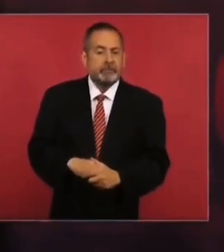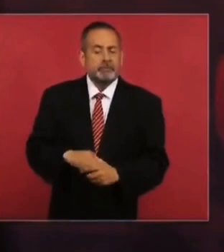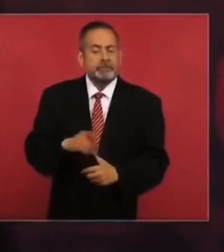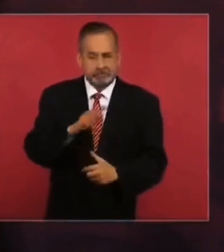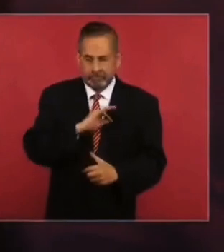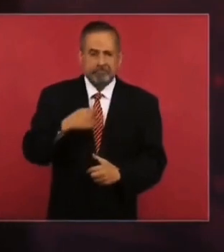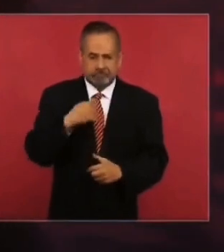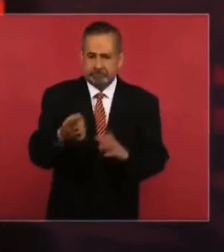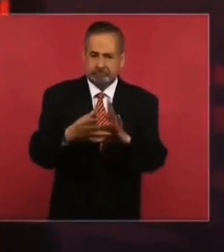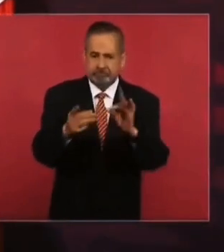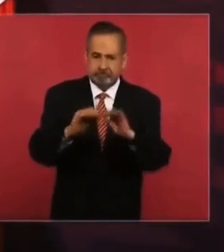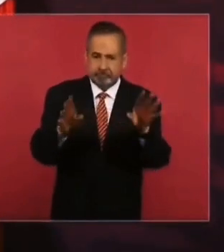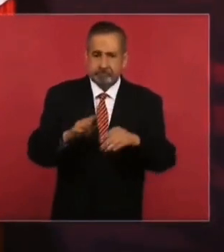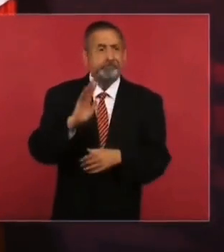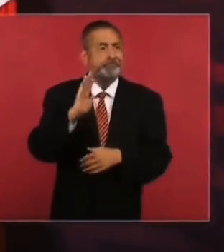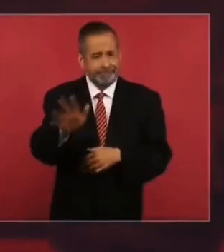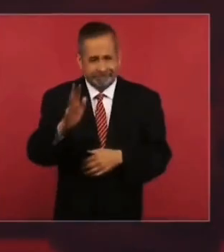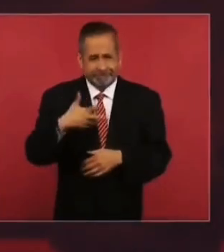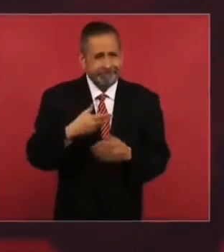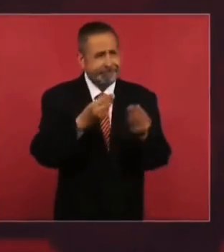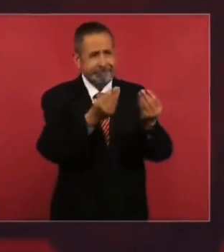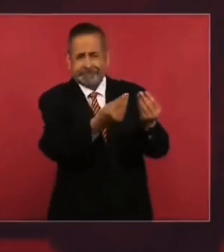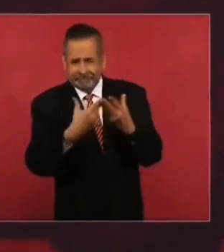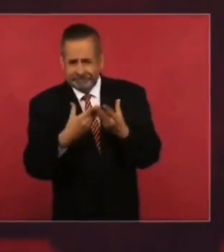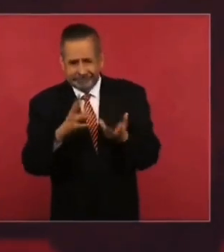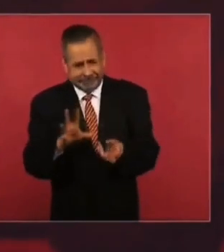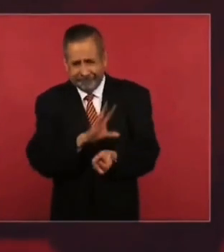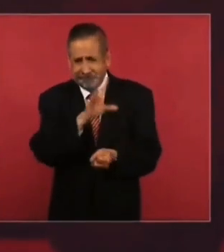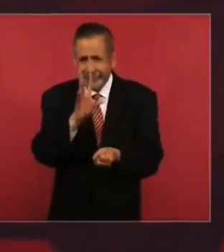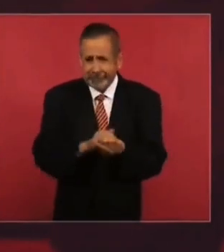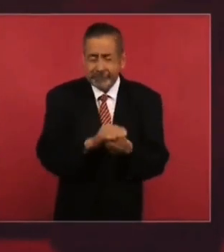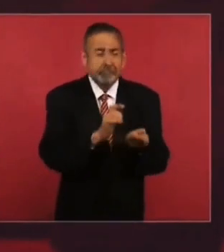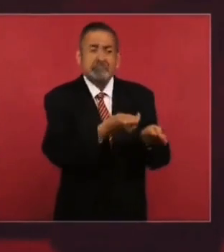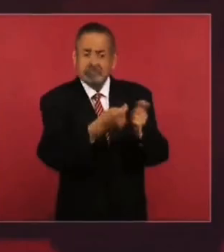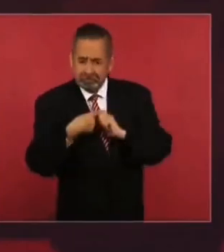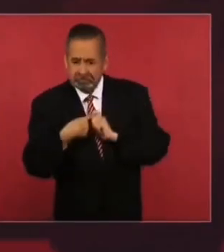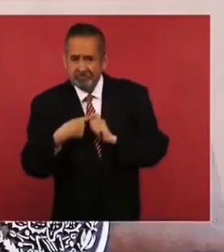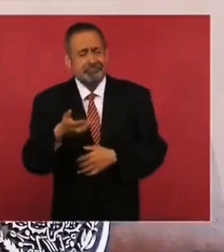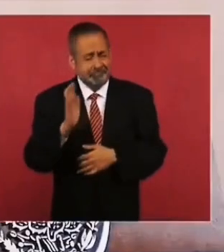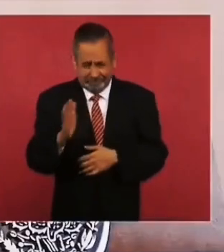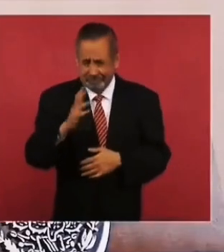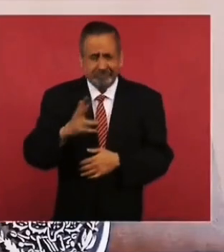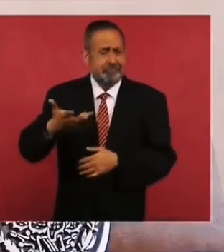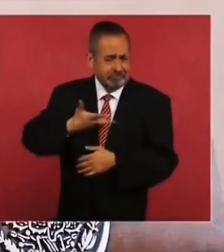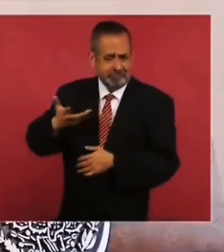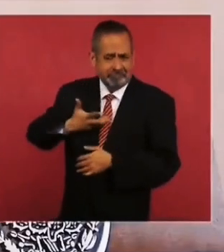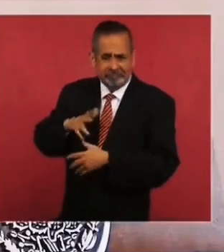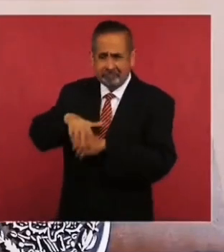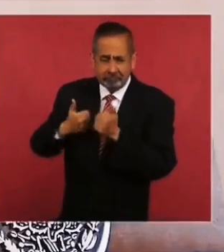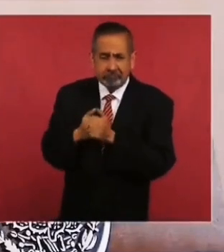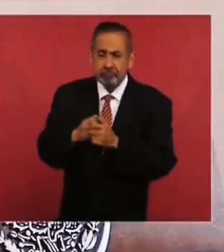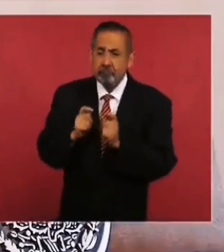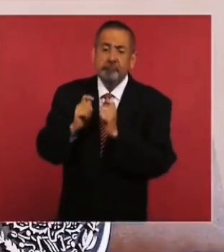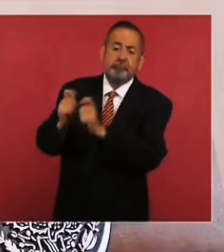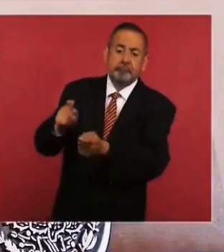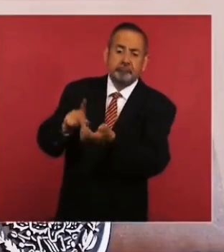permite no aclarar. Ya tenemos todas las grabaciones y están en